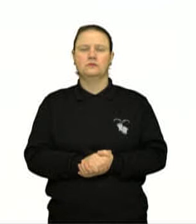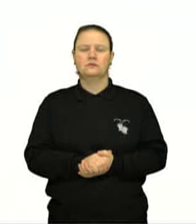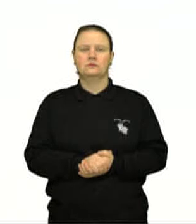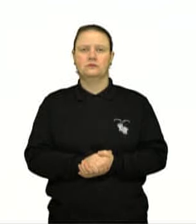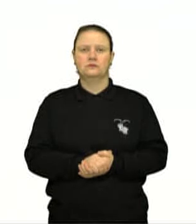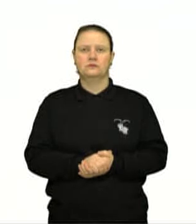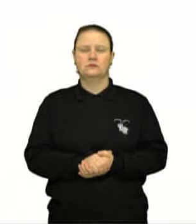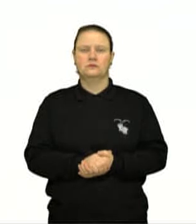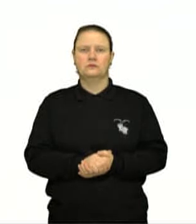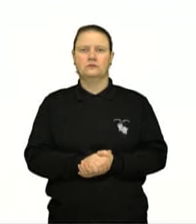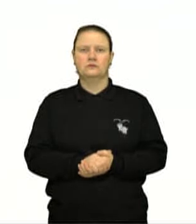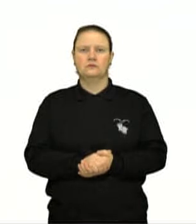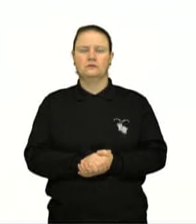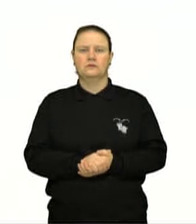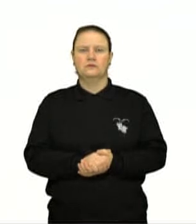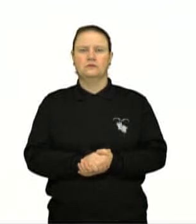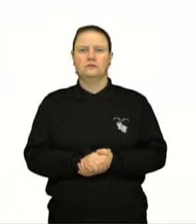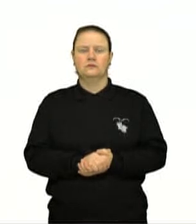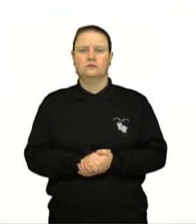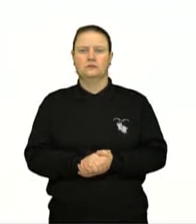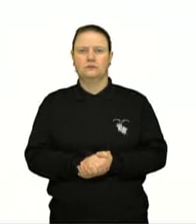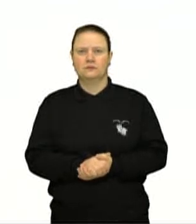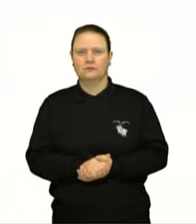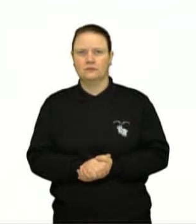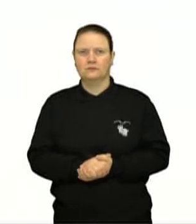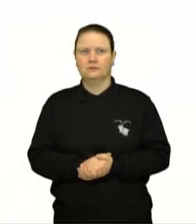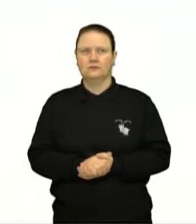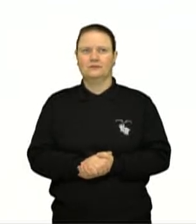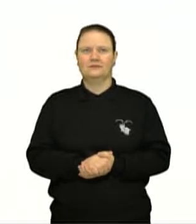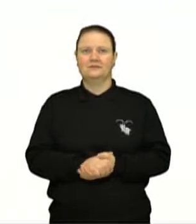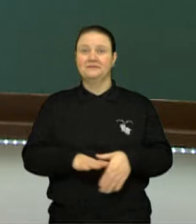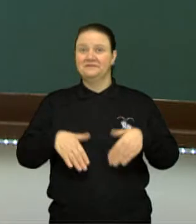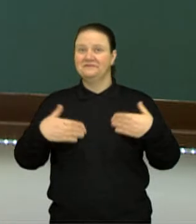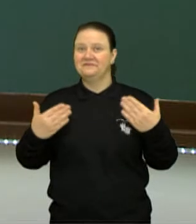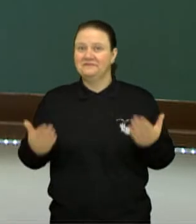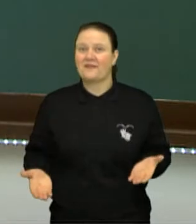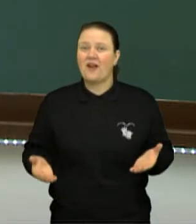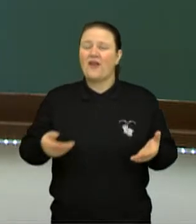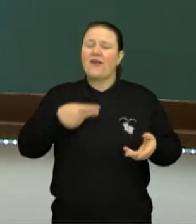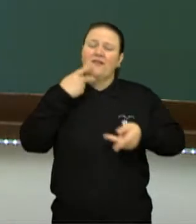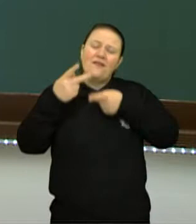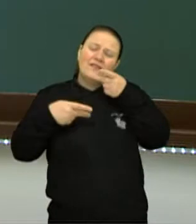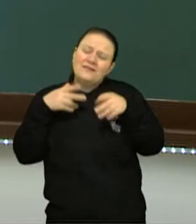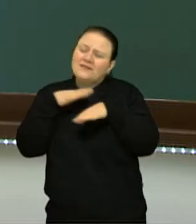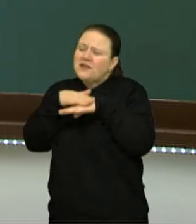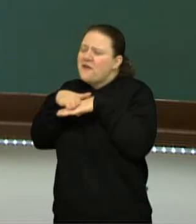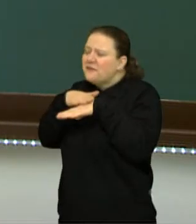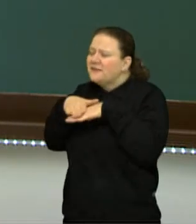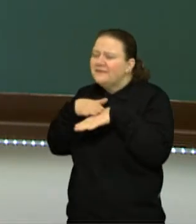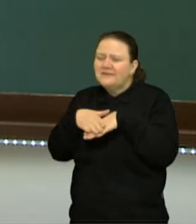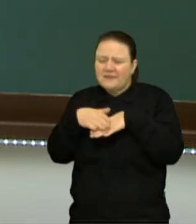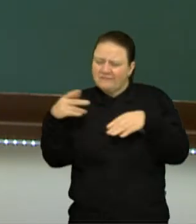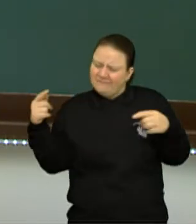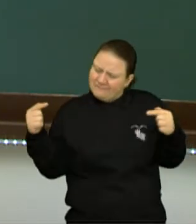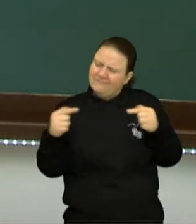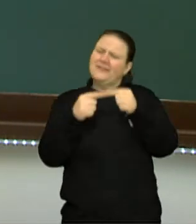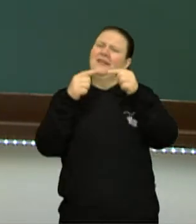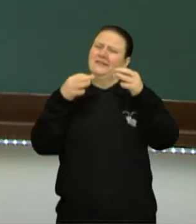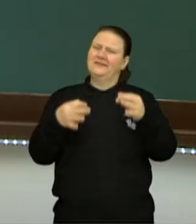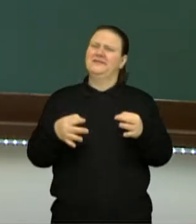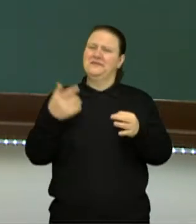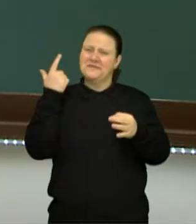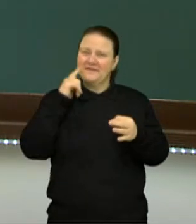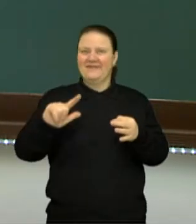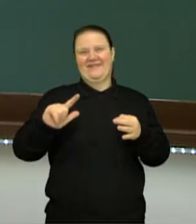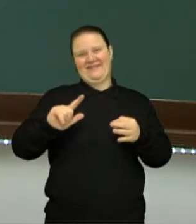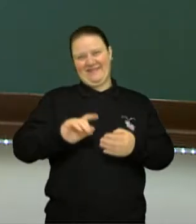al final, hablando se entiende la gente. Por isso, hablando, conversando, nos entendemos. Vamos a